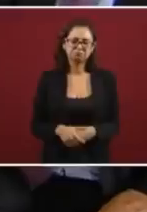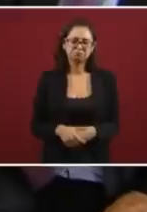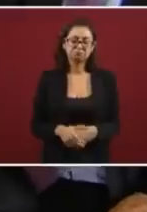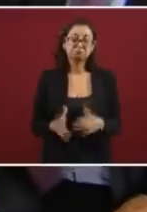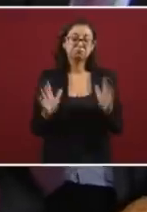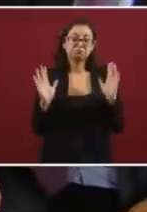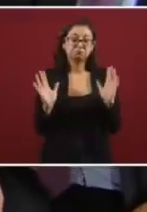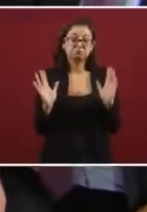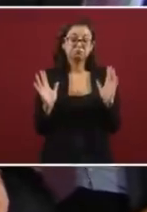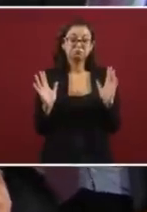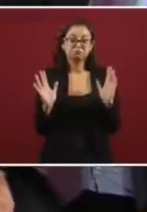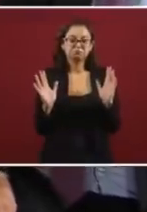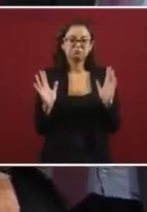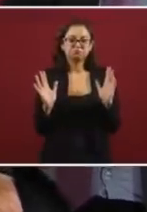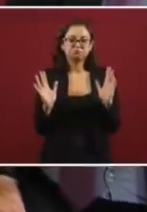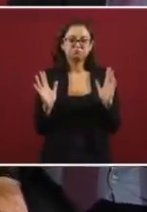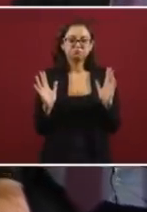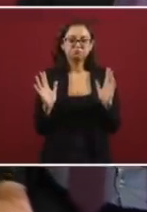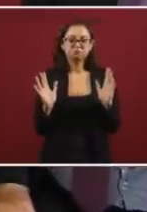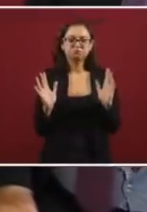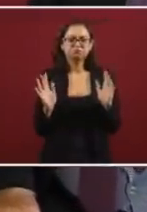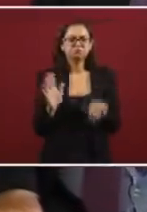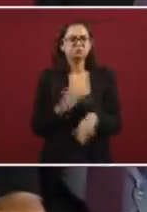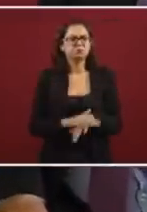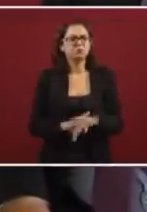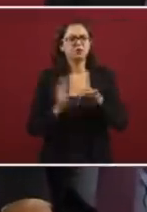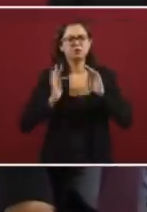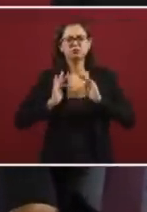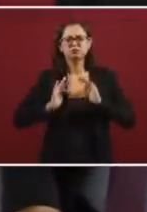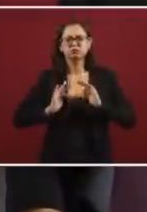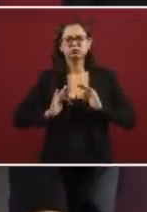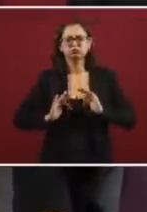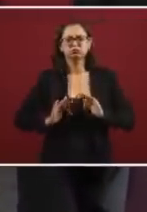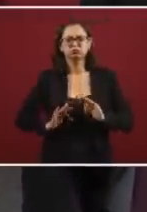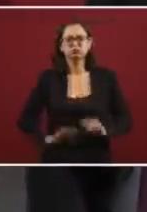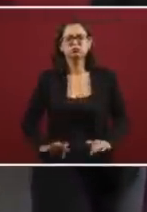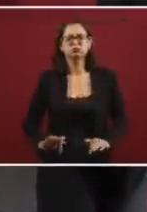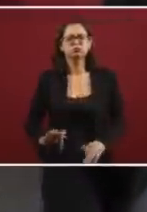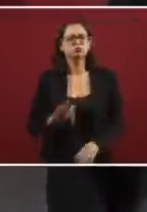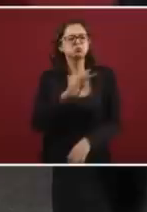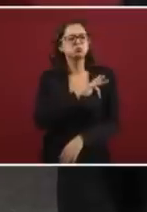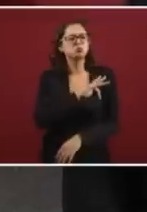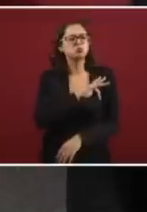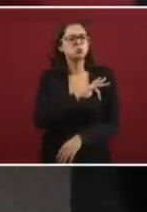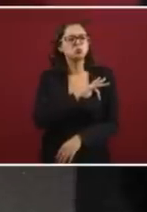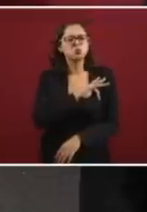con más confort con más comodidad dedicarse